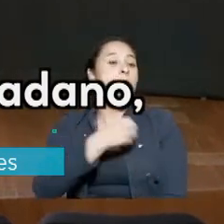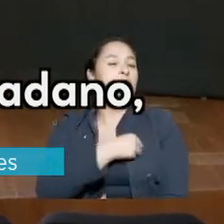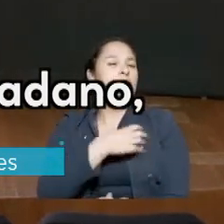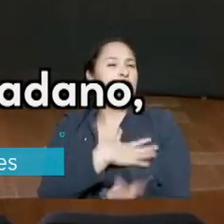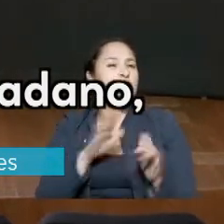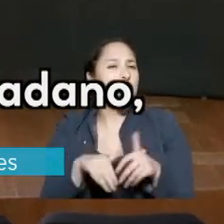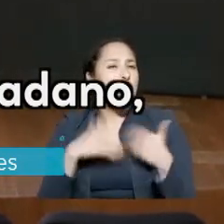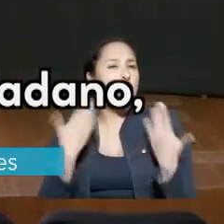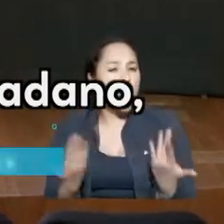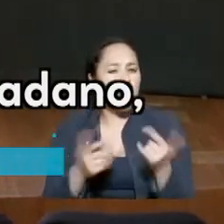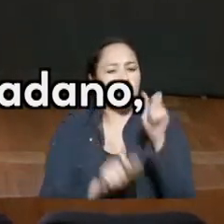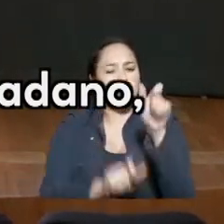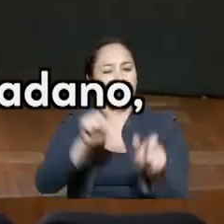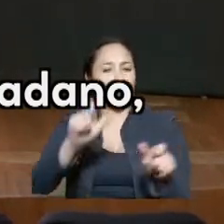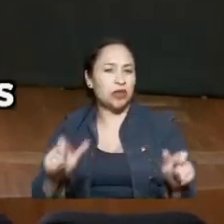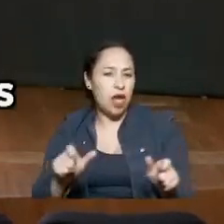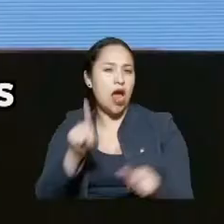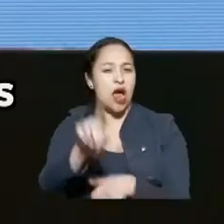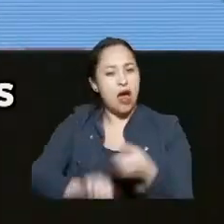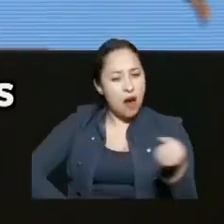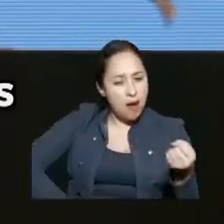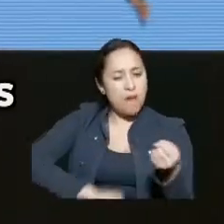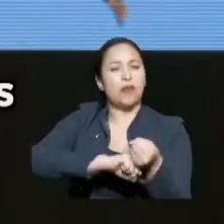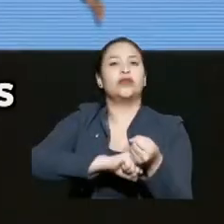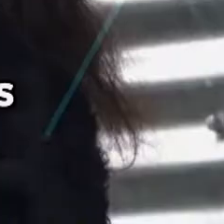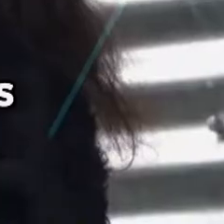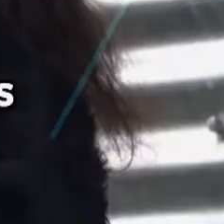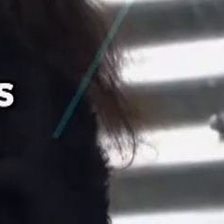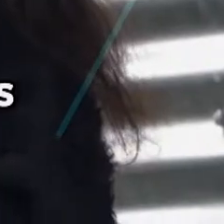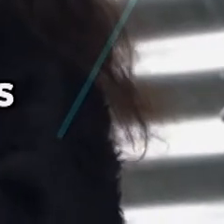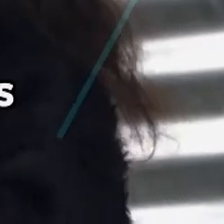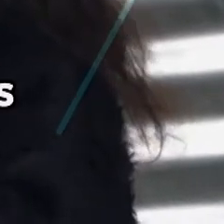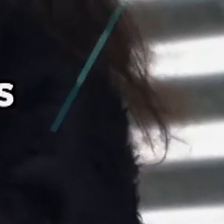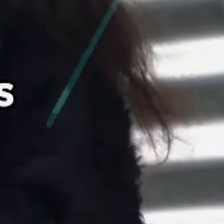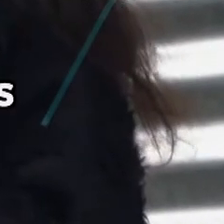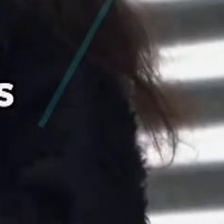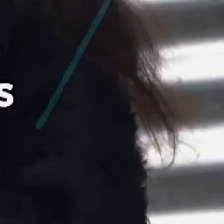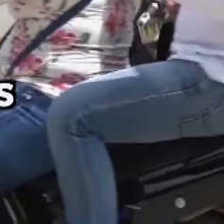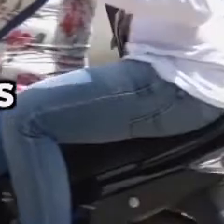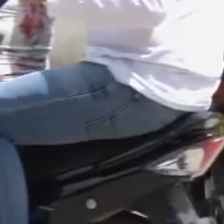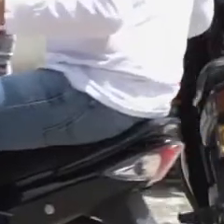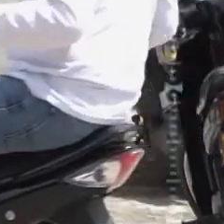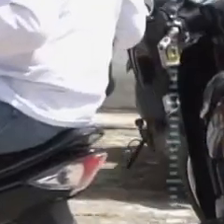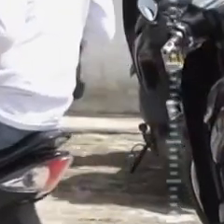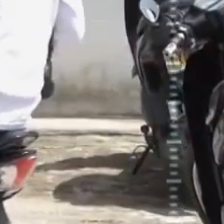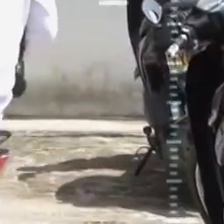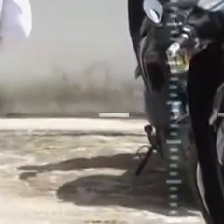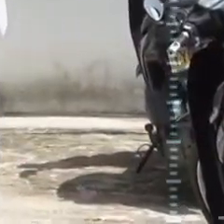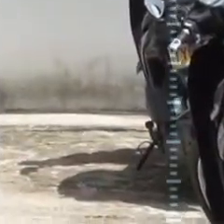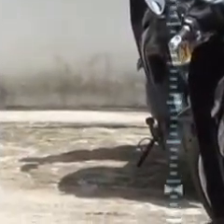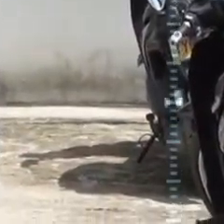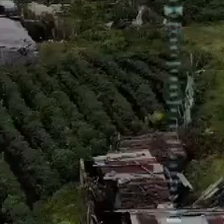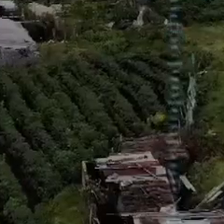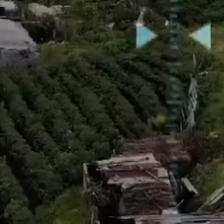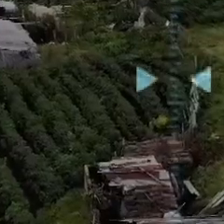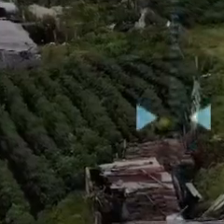la gente, al ciudadano, es llegando a las zonas más apartadas del país.